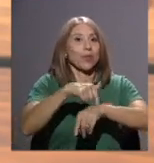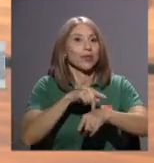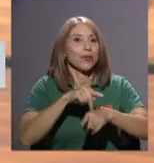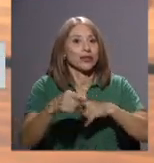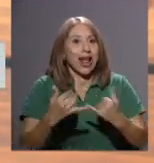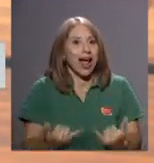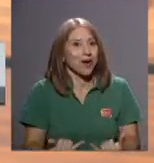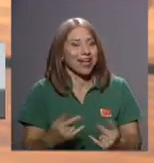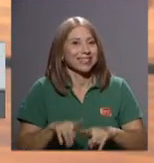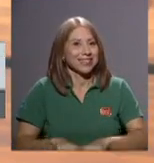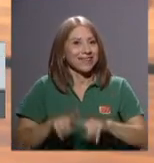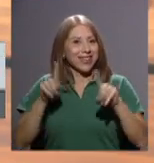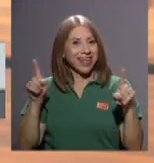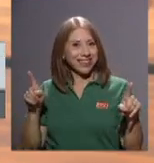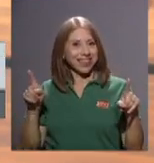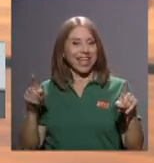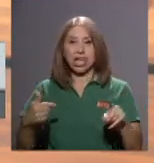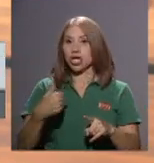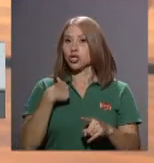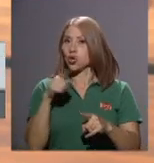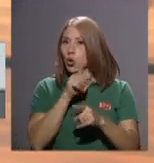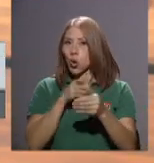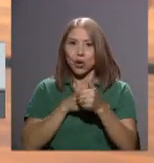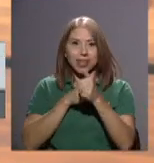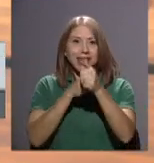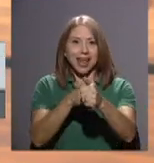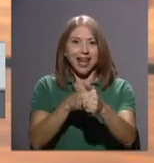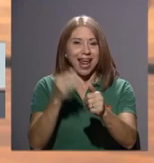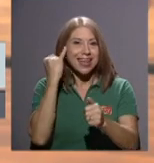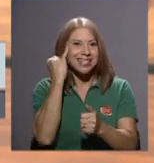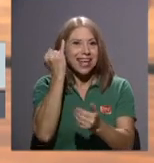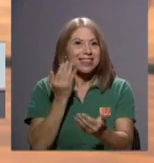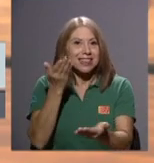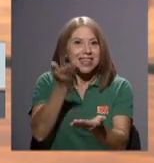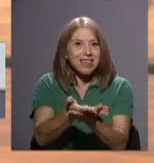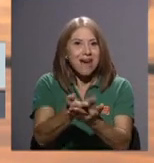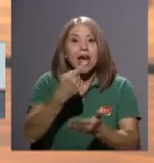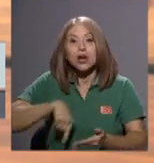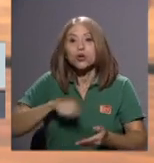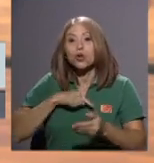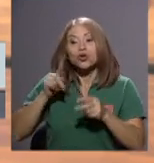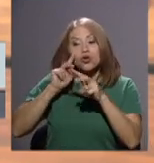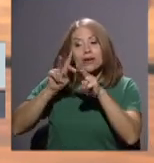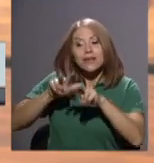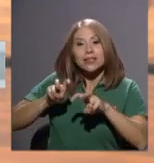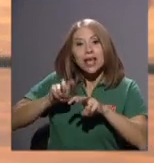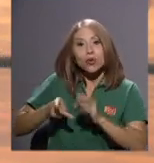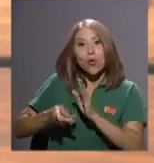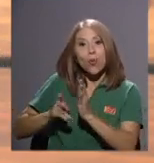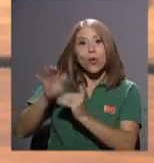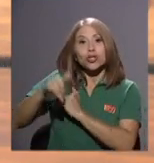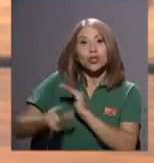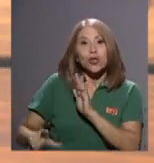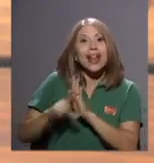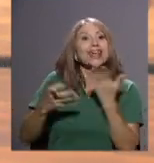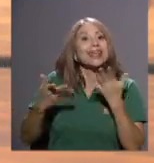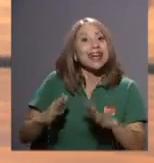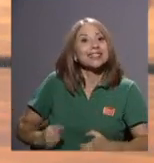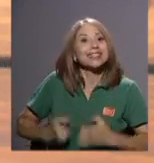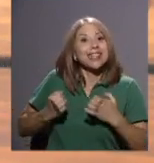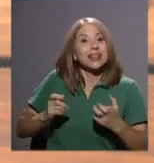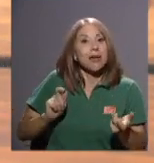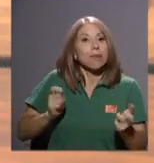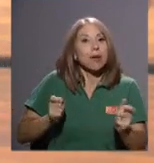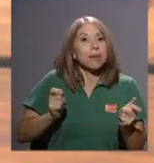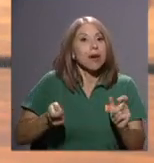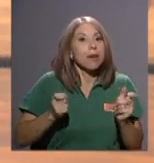yo no lideré inicialmente la iniciativa, nos pusieron a revisar un proyecto de ley existente, uh-huh. se le hicieron reformas y en el camino le hicieron